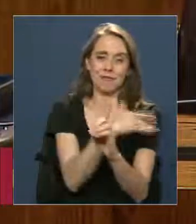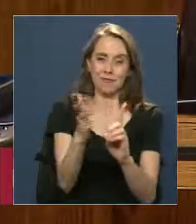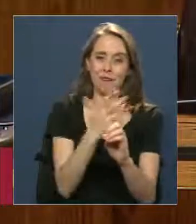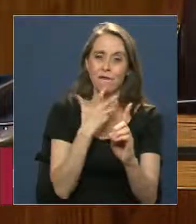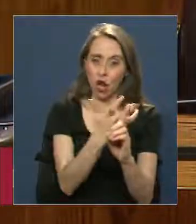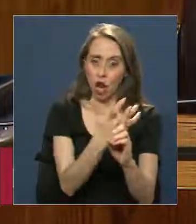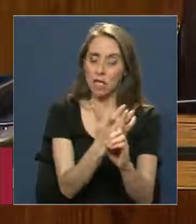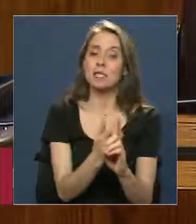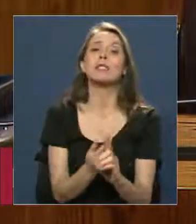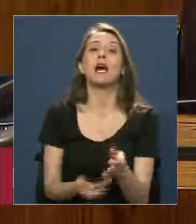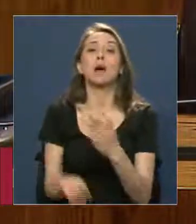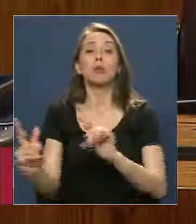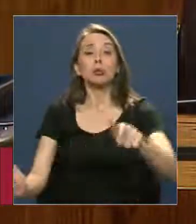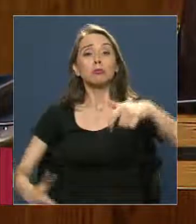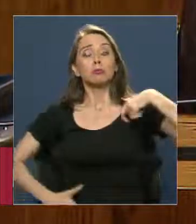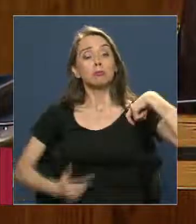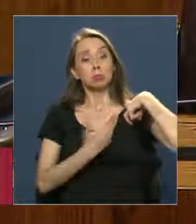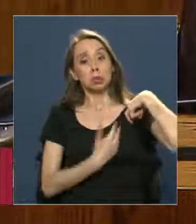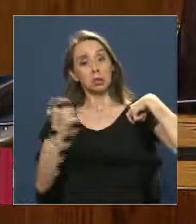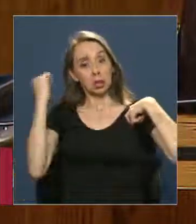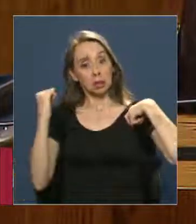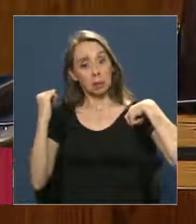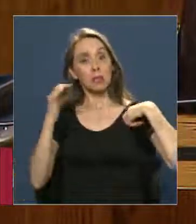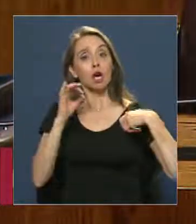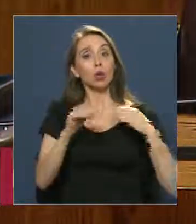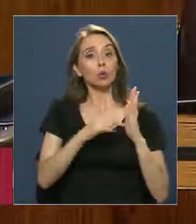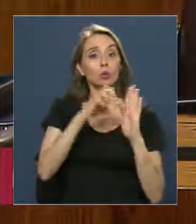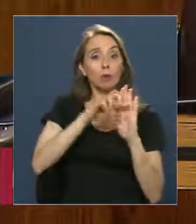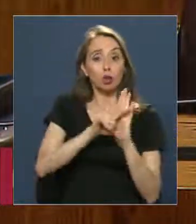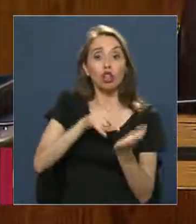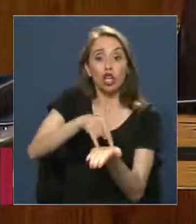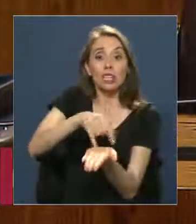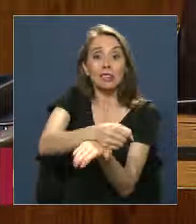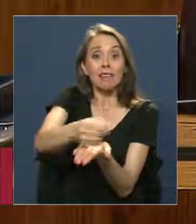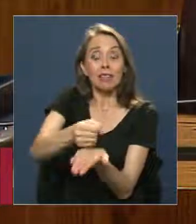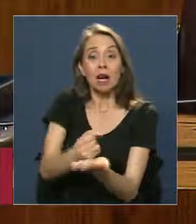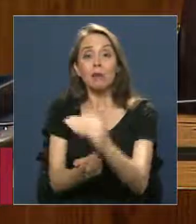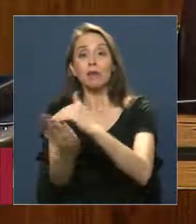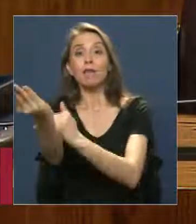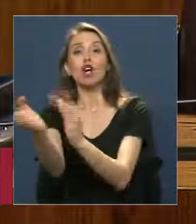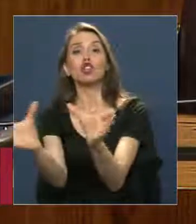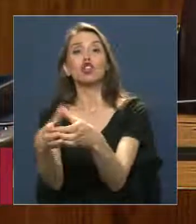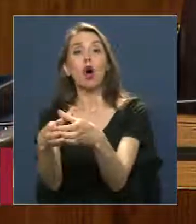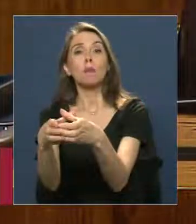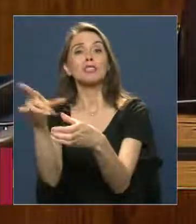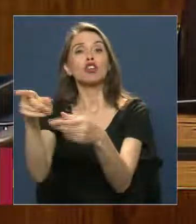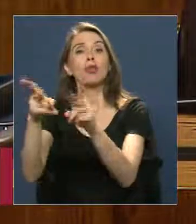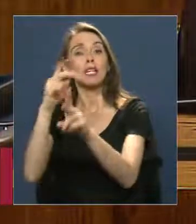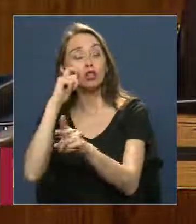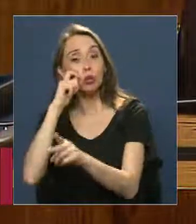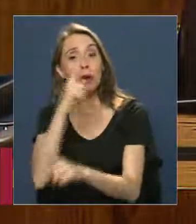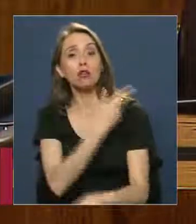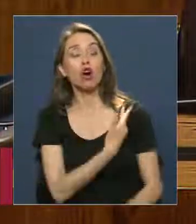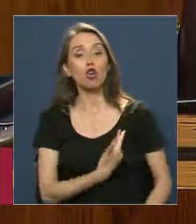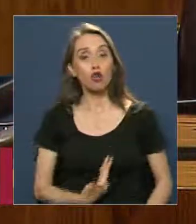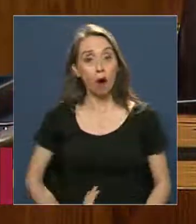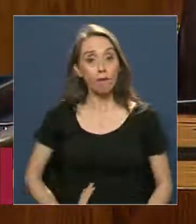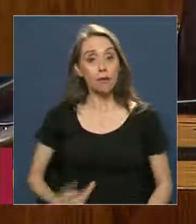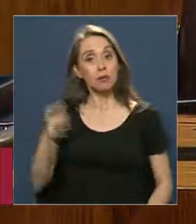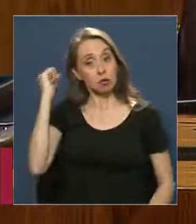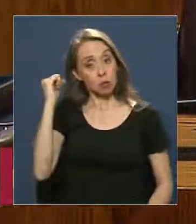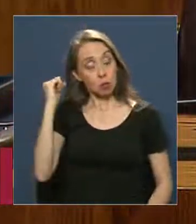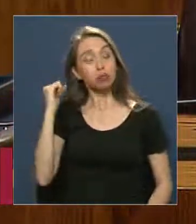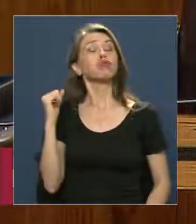correspondió asumir y se empezó la discusión de este proyecto en la comisión mencionada, el Ejecutivo fue